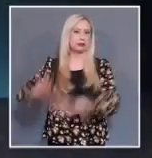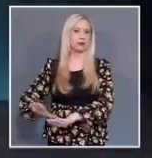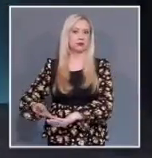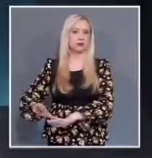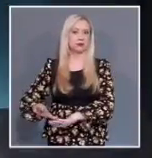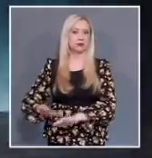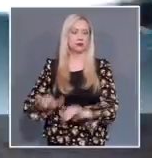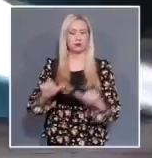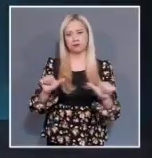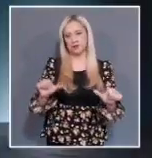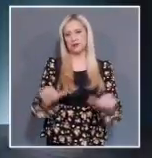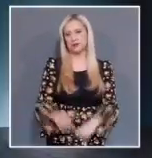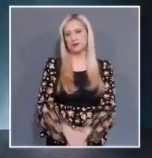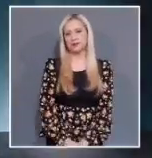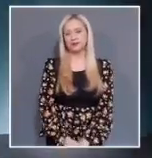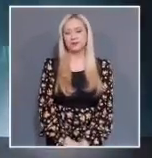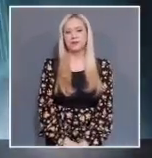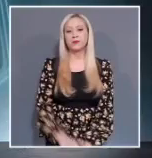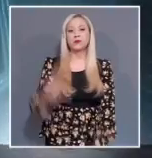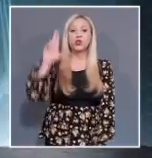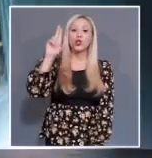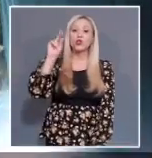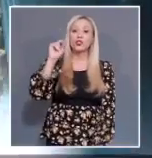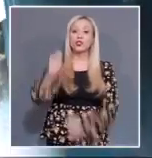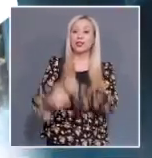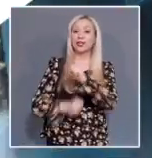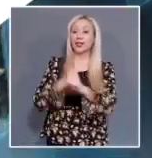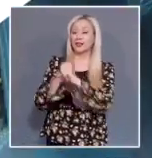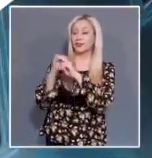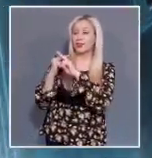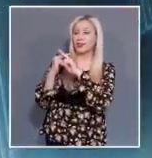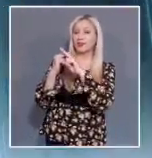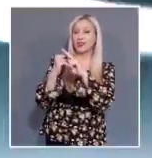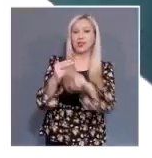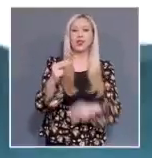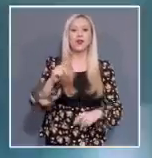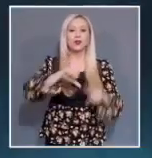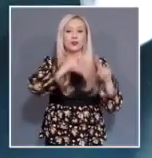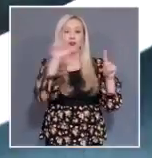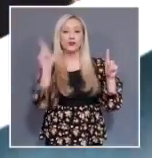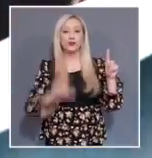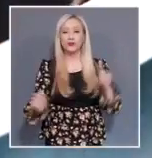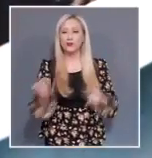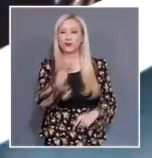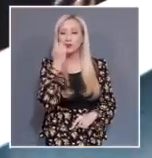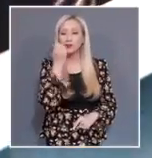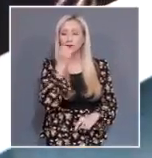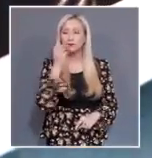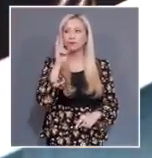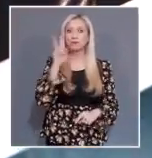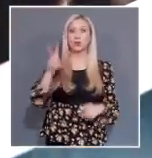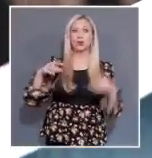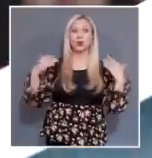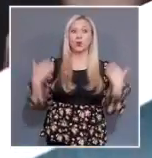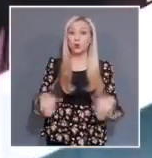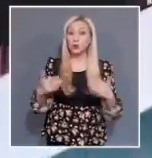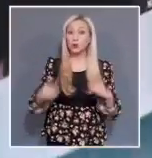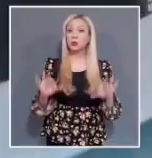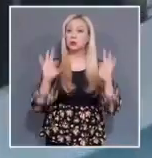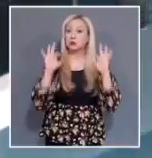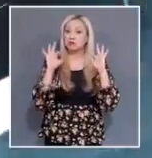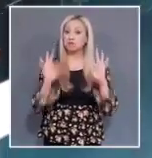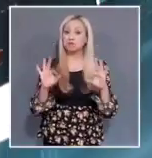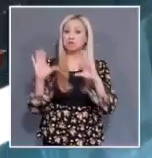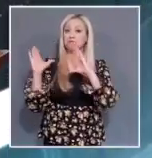En el marco del 80 aniversario del Colegio Nacional se destacaron los avances logrados en sus estrategias de comunicación e